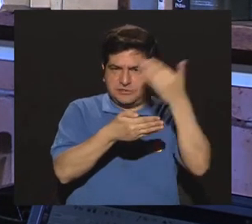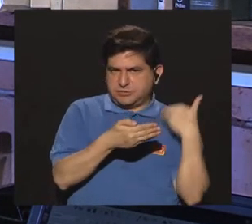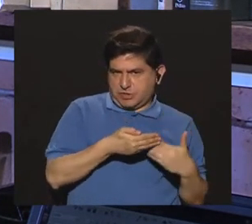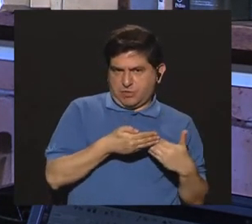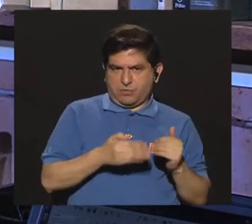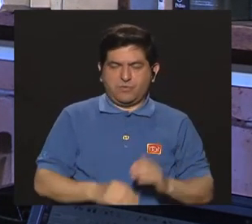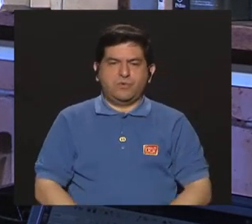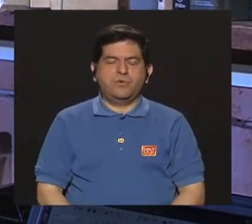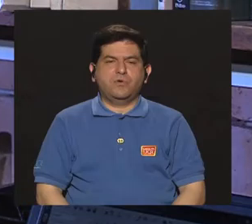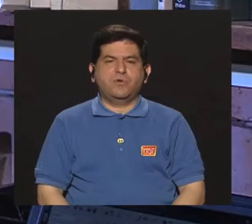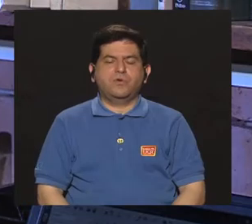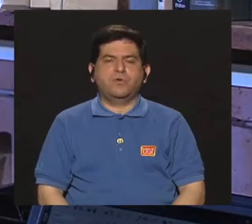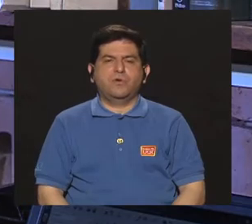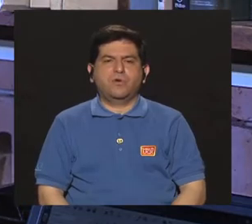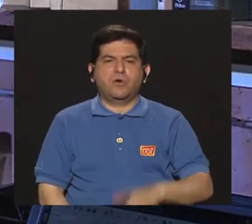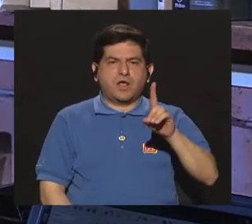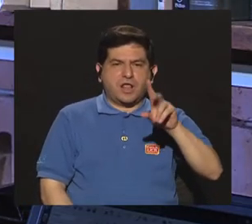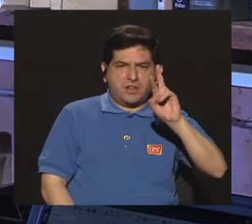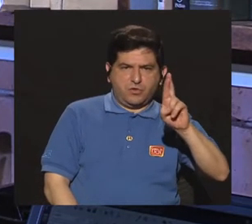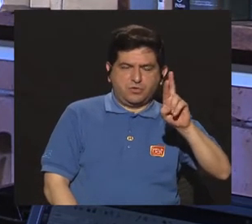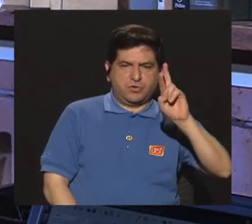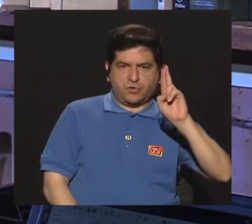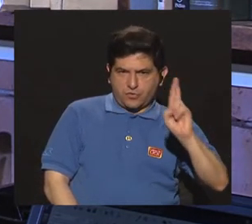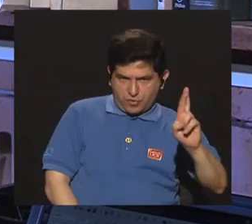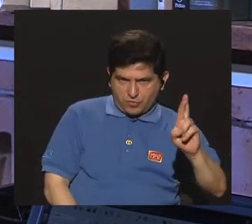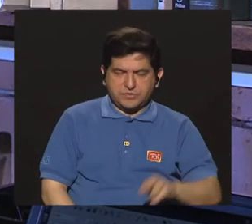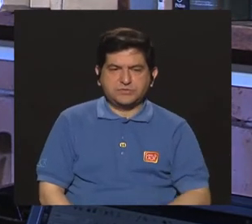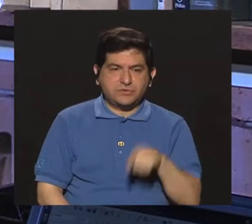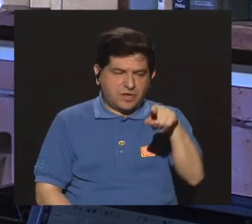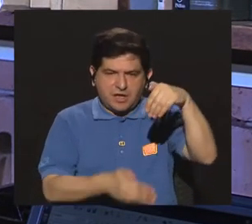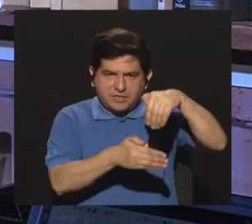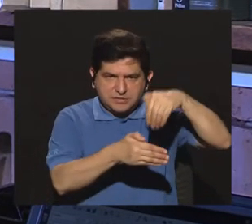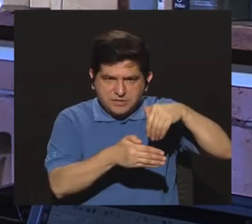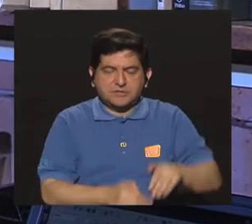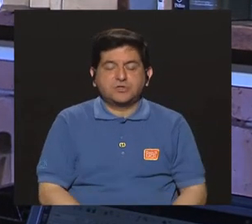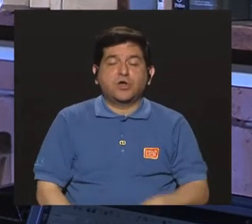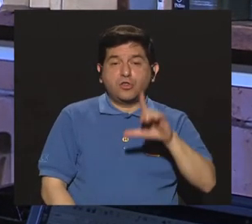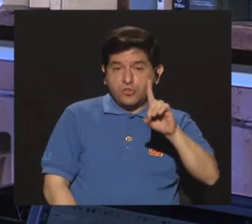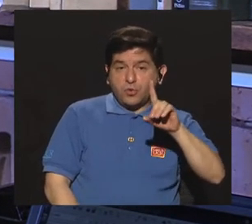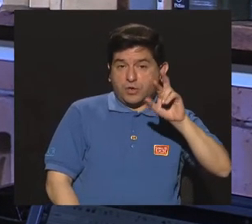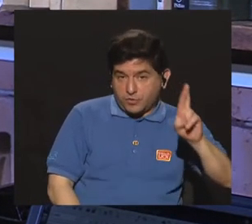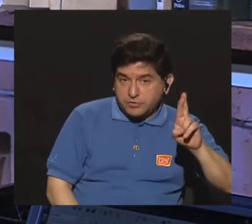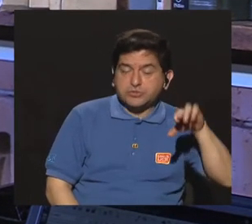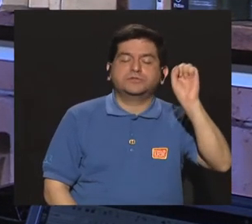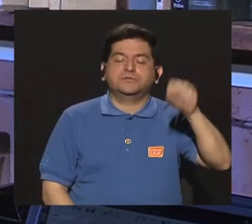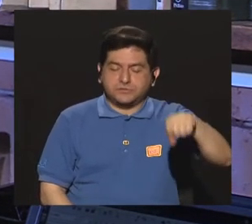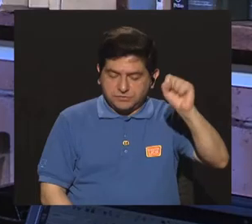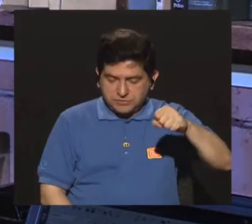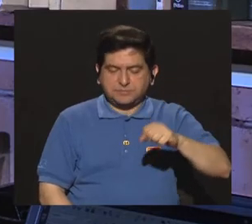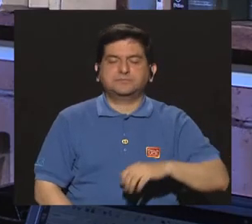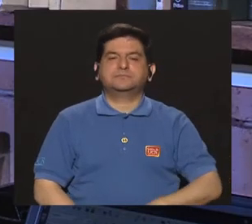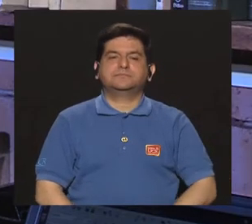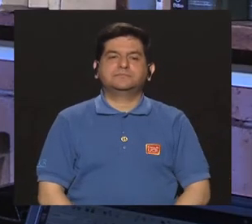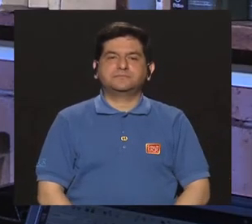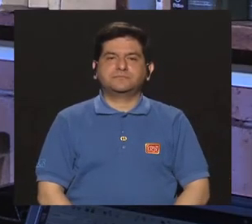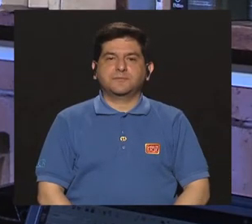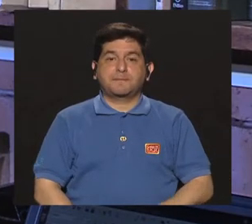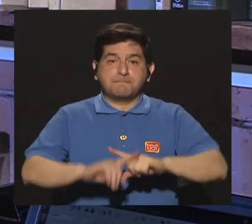que el doctor robinson empieza a formar nuestra colección doblar organización y